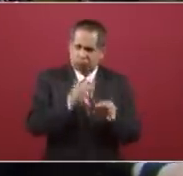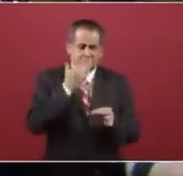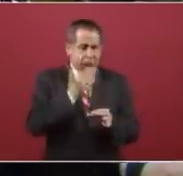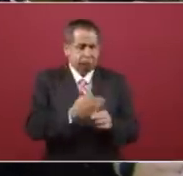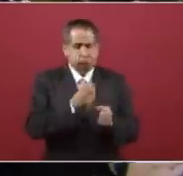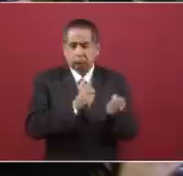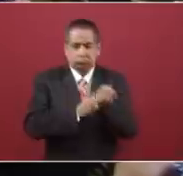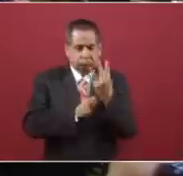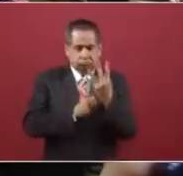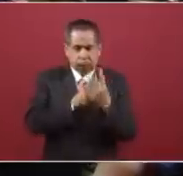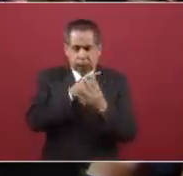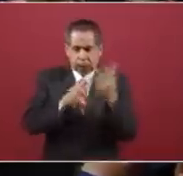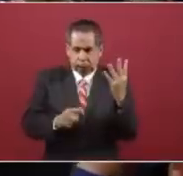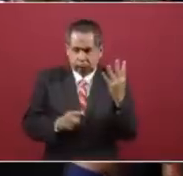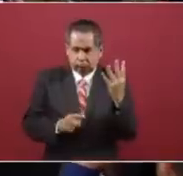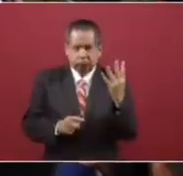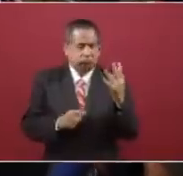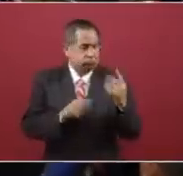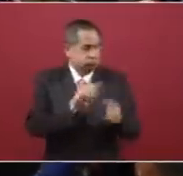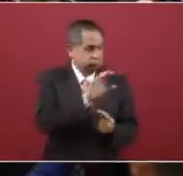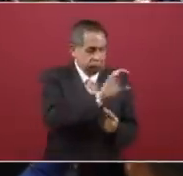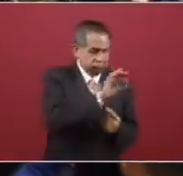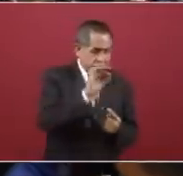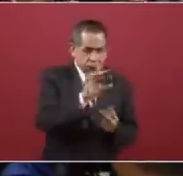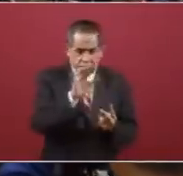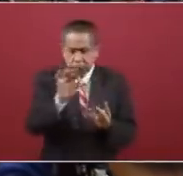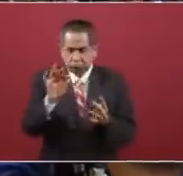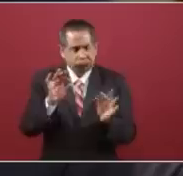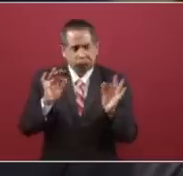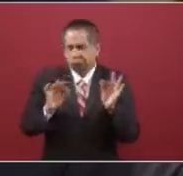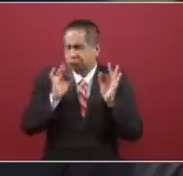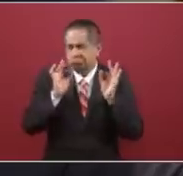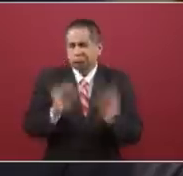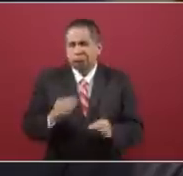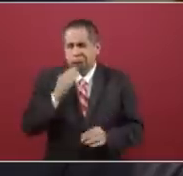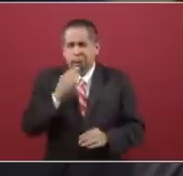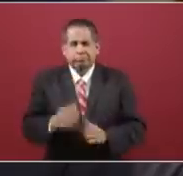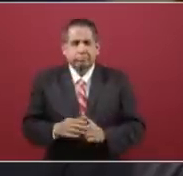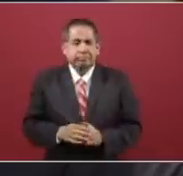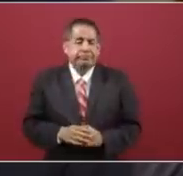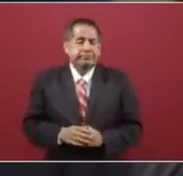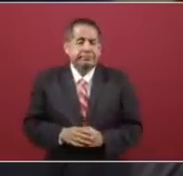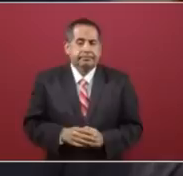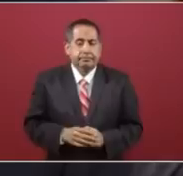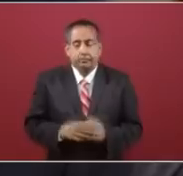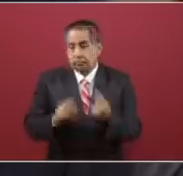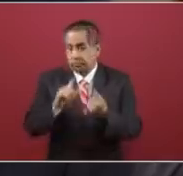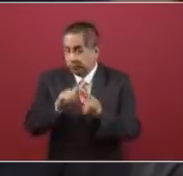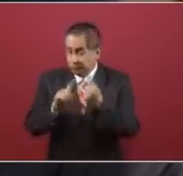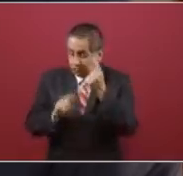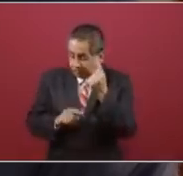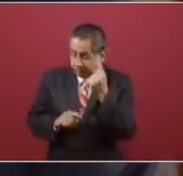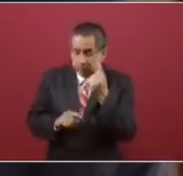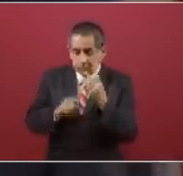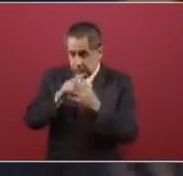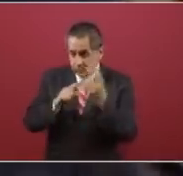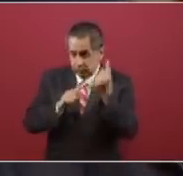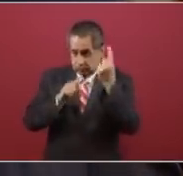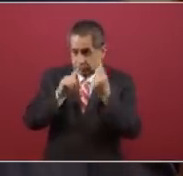las cuatro que se escogieron. Em una de ellas